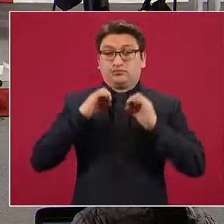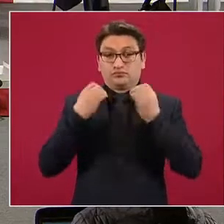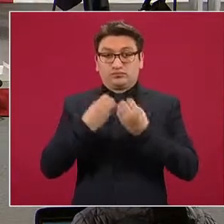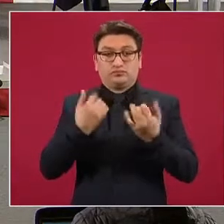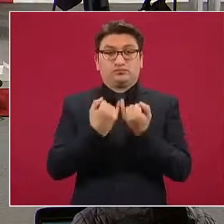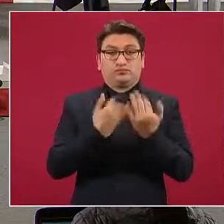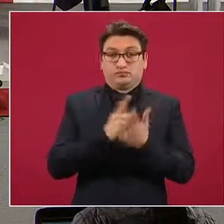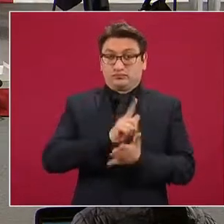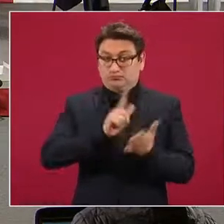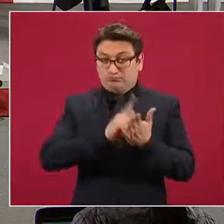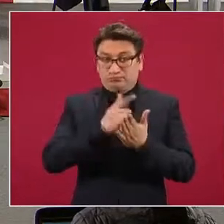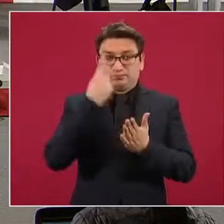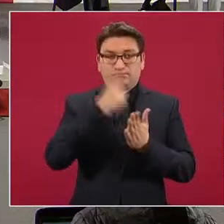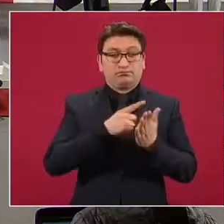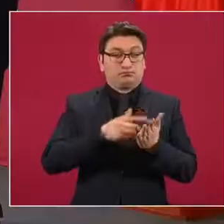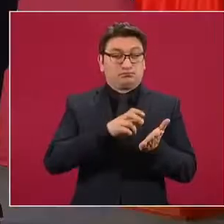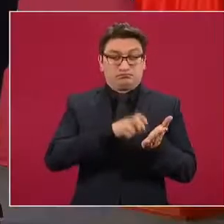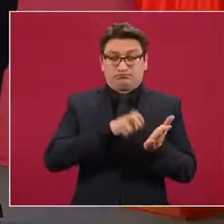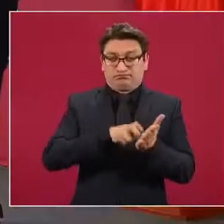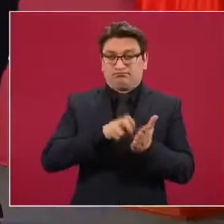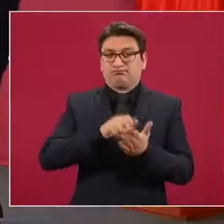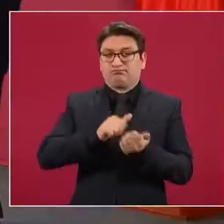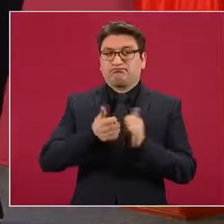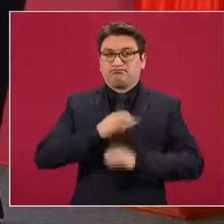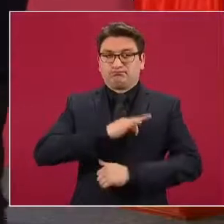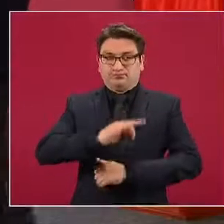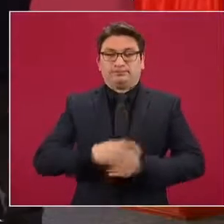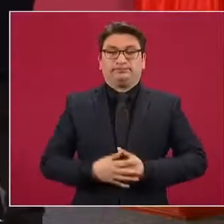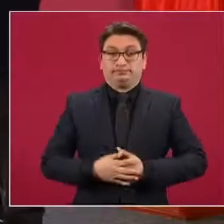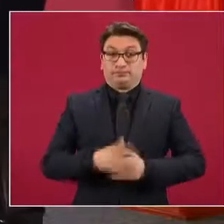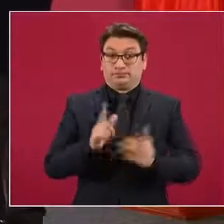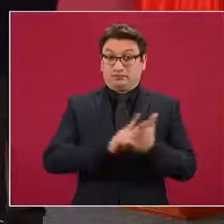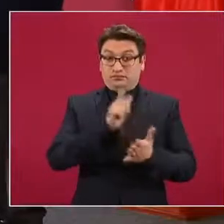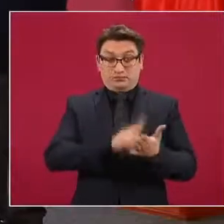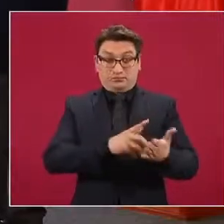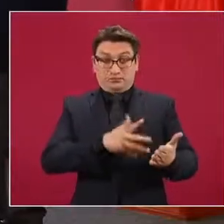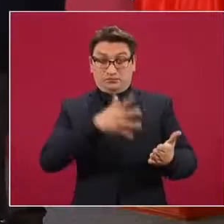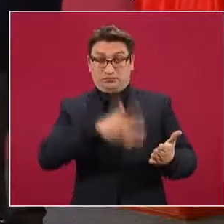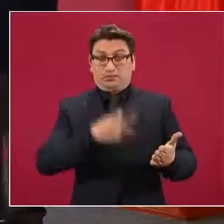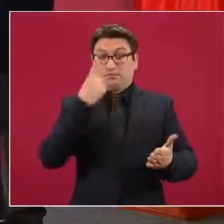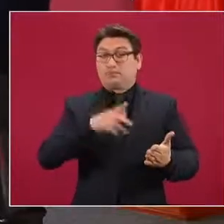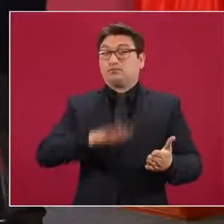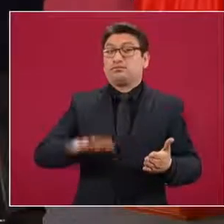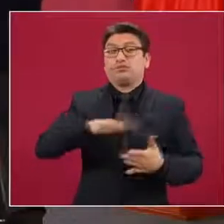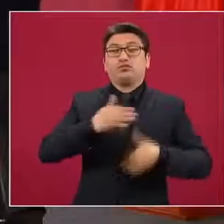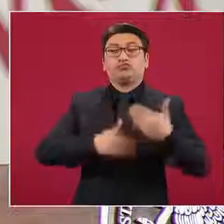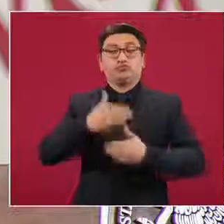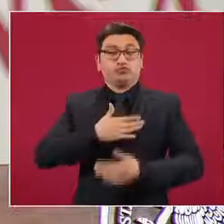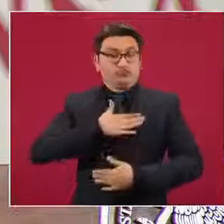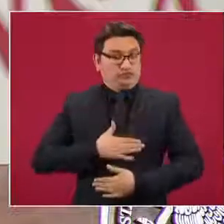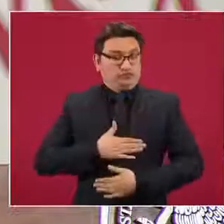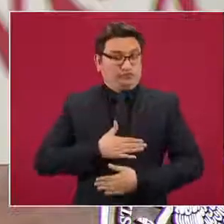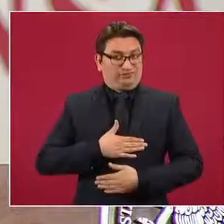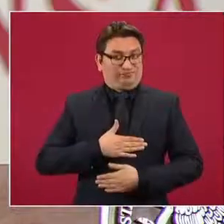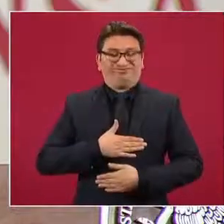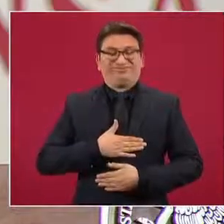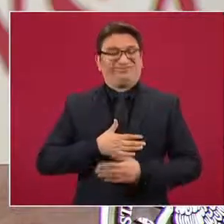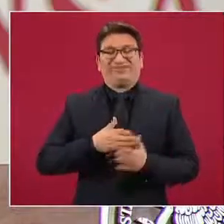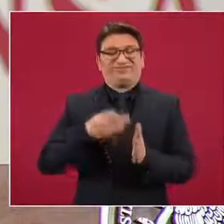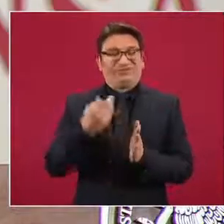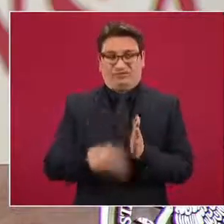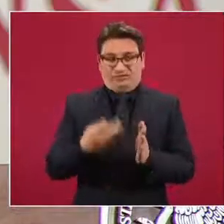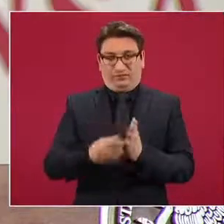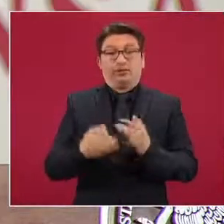que no sean justas. No basta con que existan leyes para que haya justicia. Debe haber además